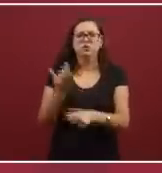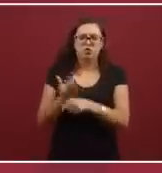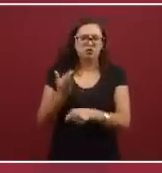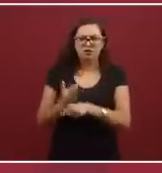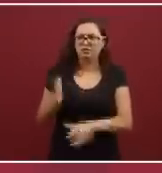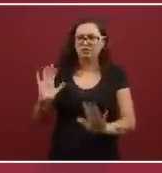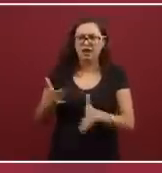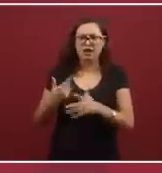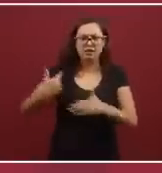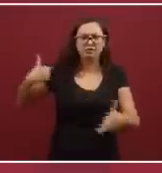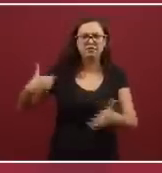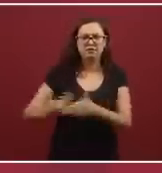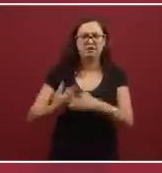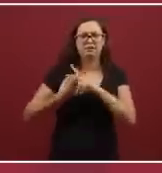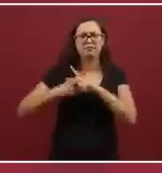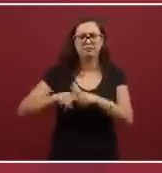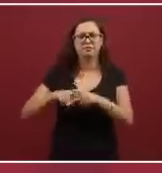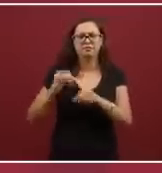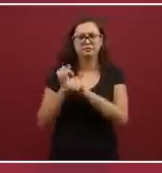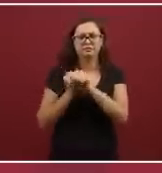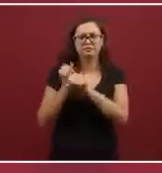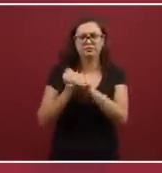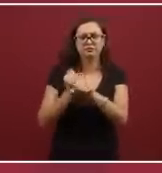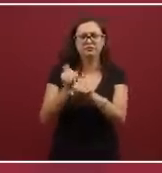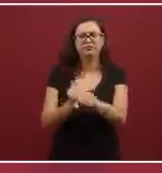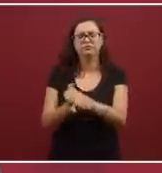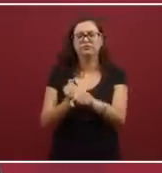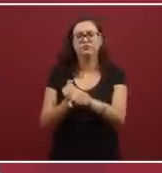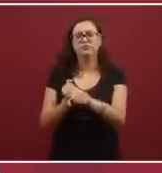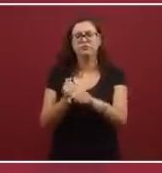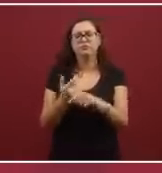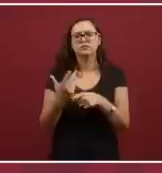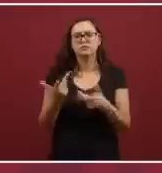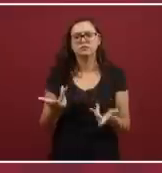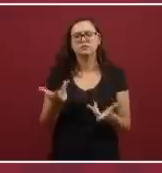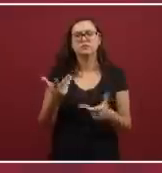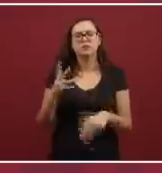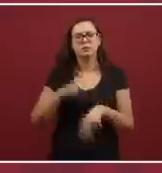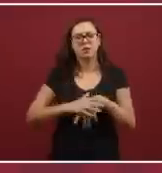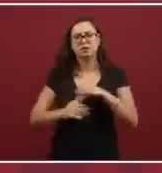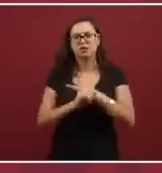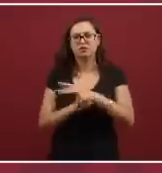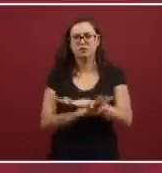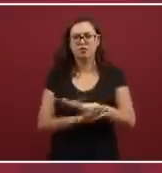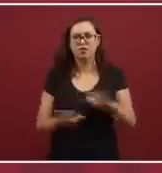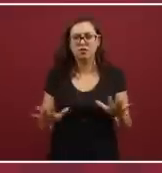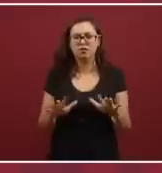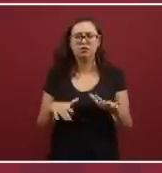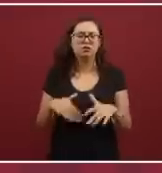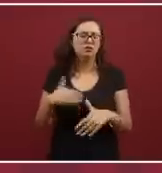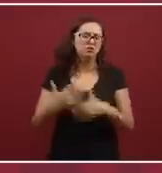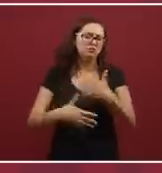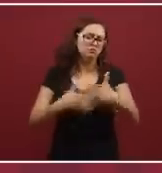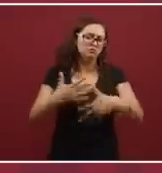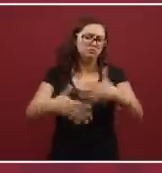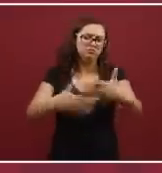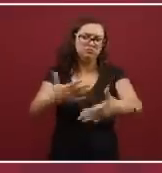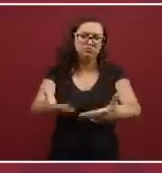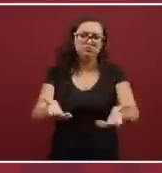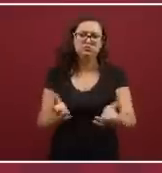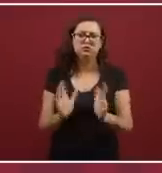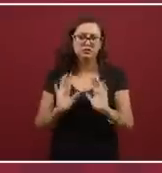días. Subrayaba yo lo del sábado por lo claro, porque tenemos ya mucha información, etcétera, etcétera, etcétera, todo lo que ya